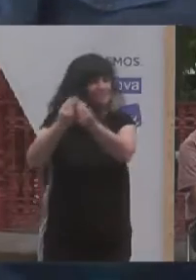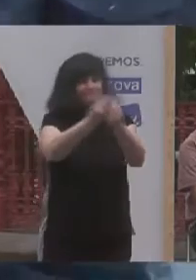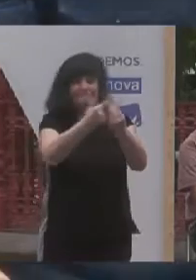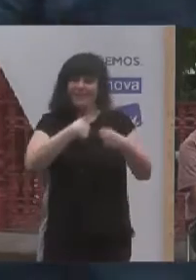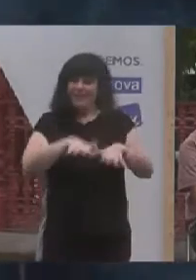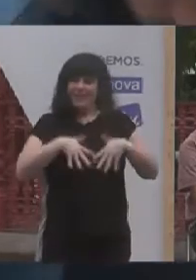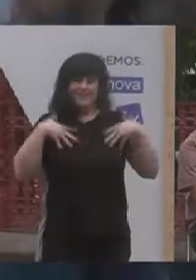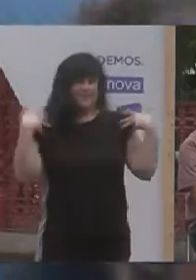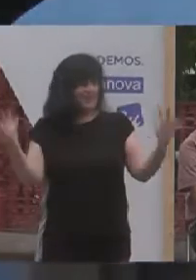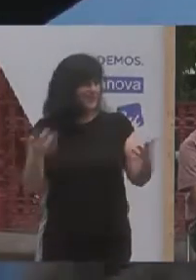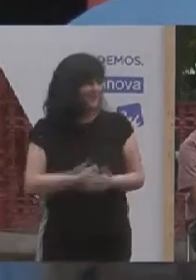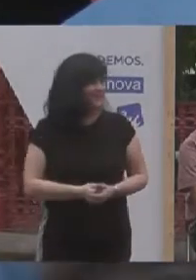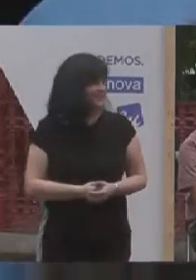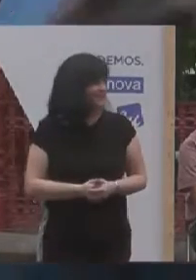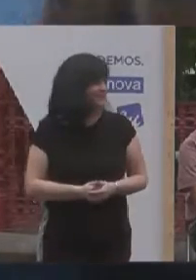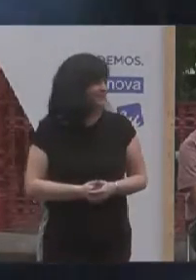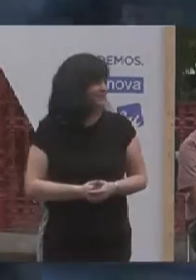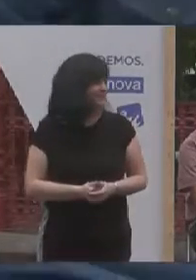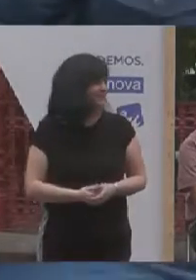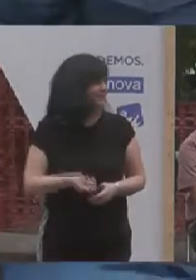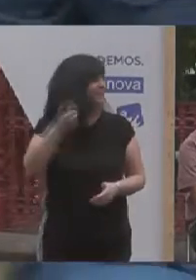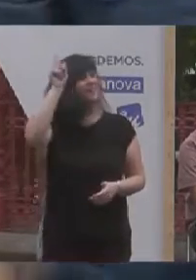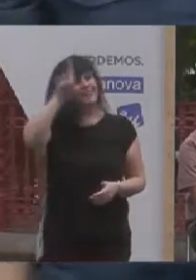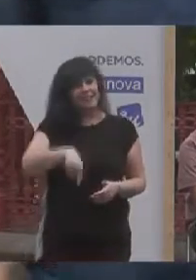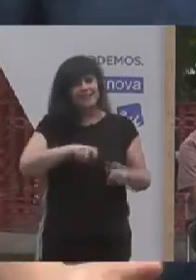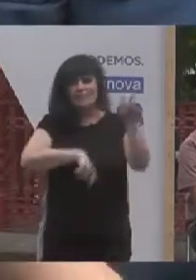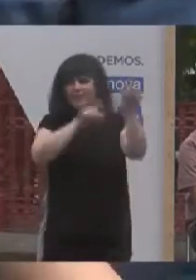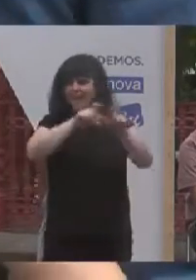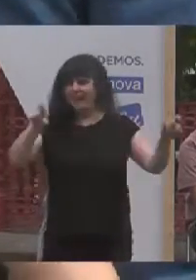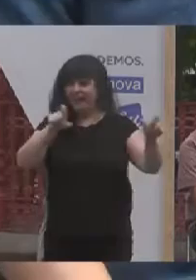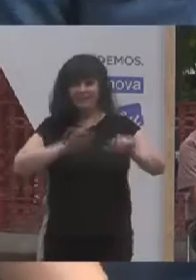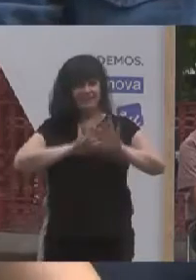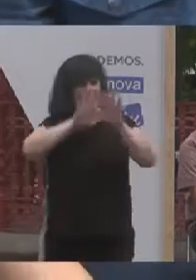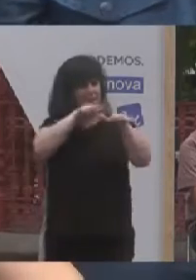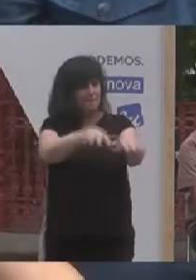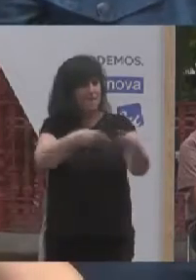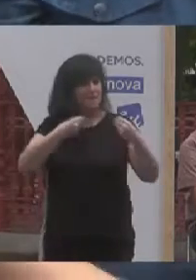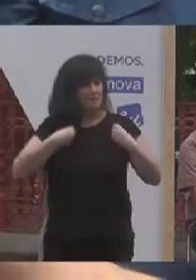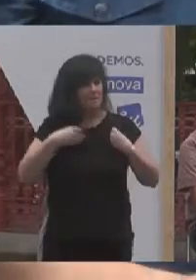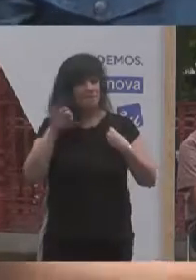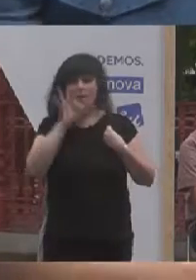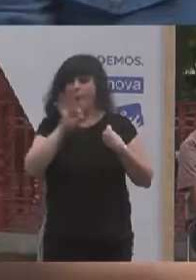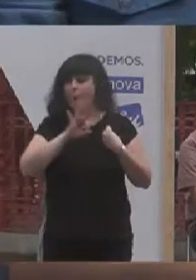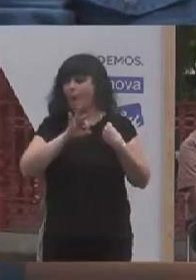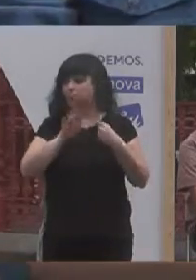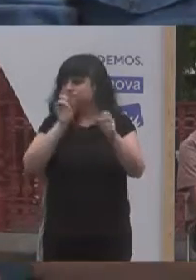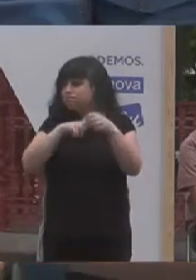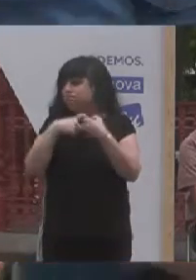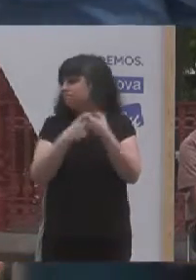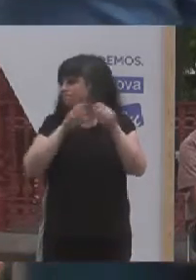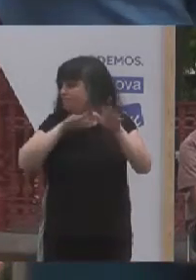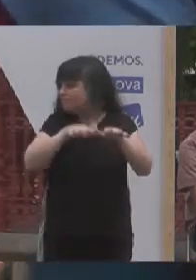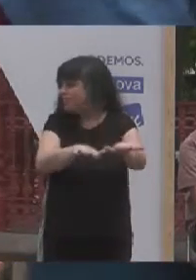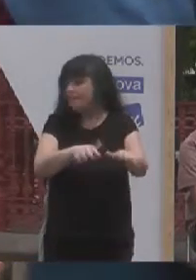acto. E moitas gracias tamén a xente que xa vive en Marea, que xa participa en Marea, antes da campaña,